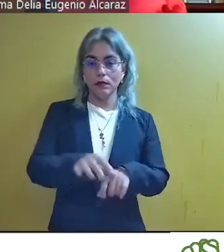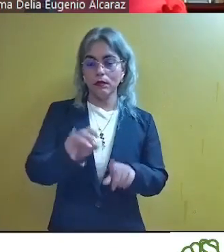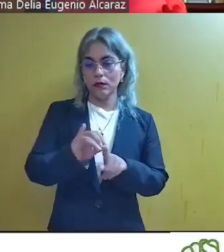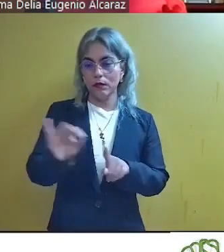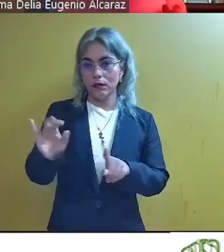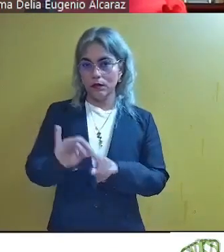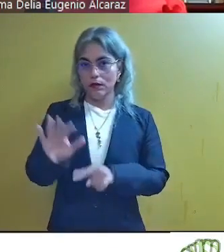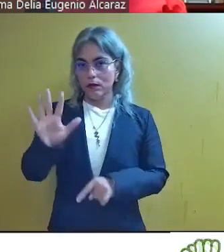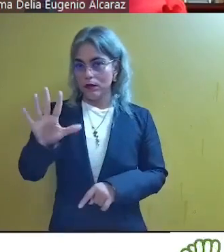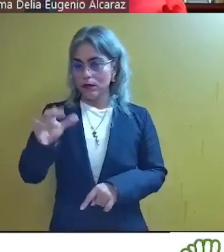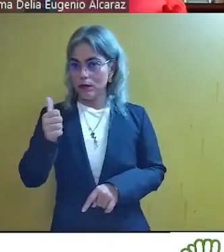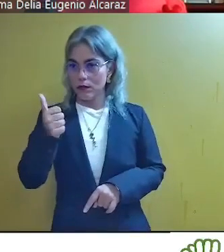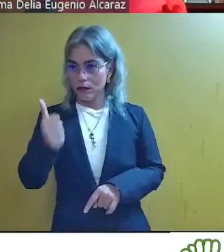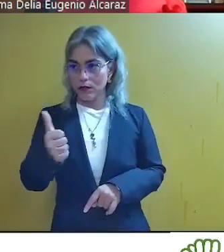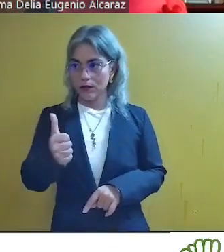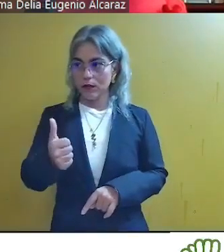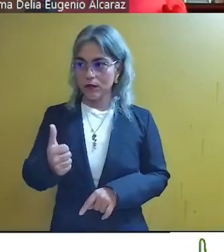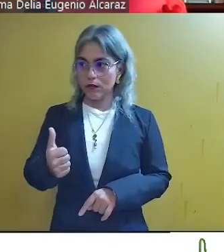hace